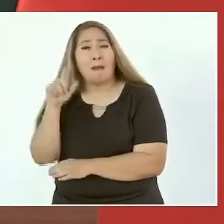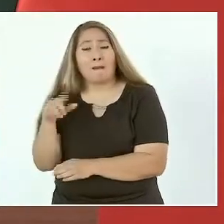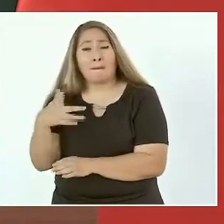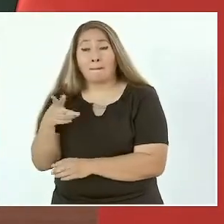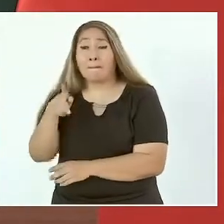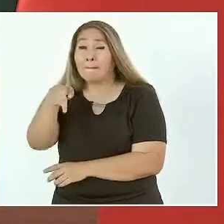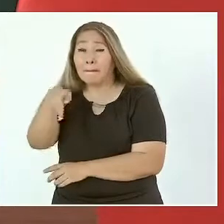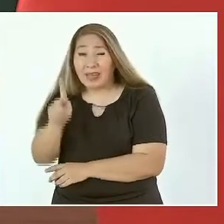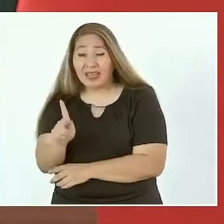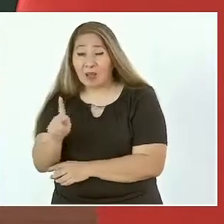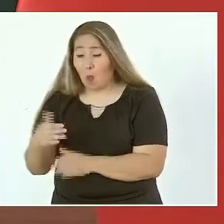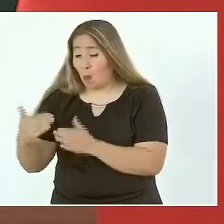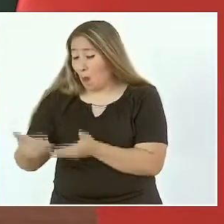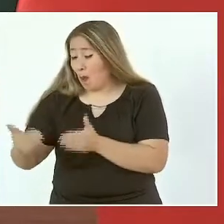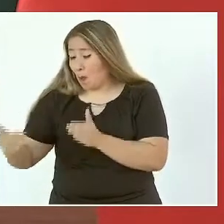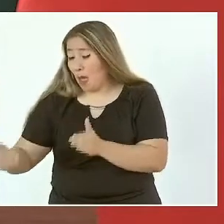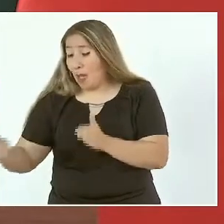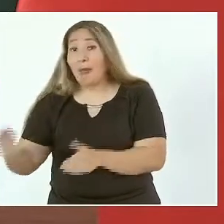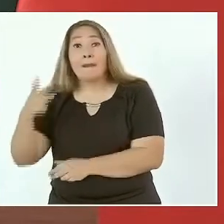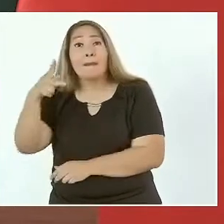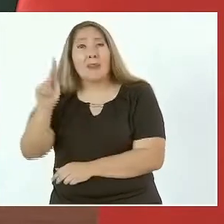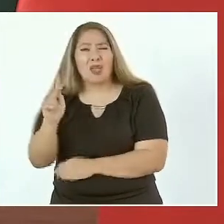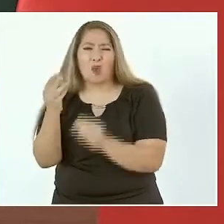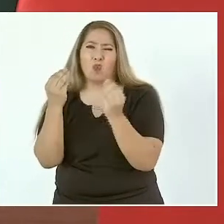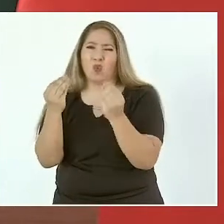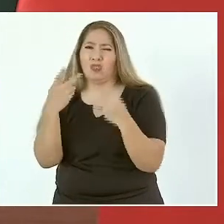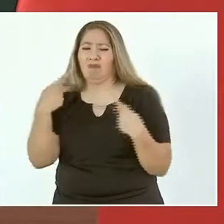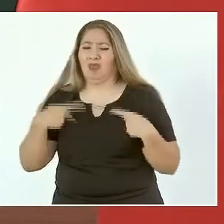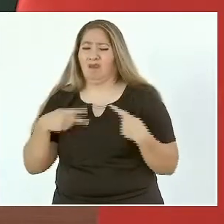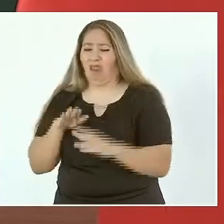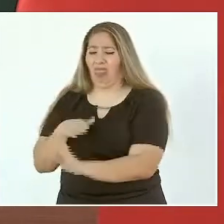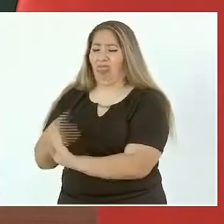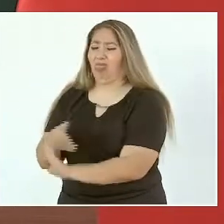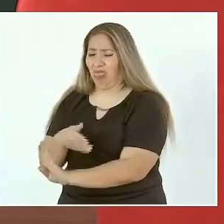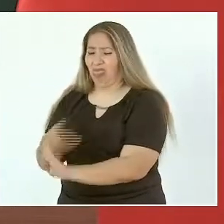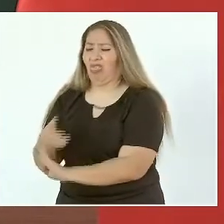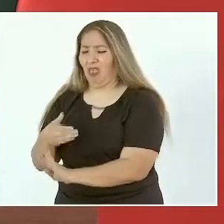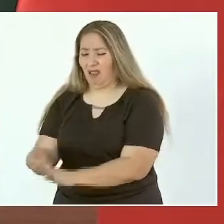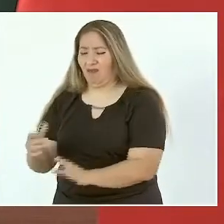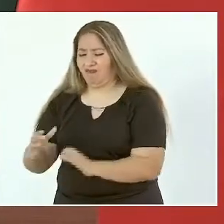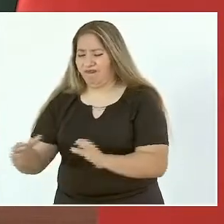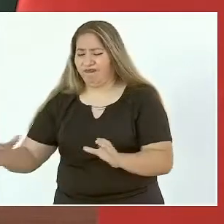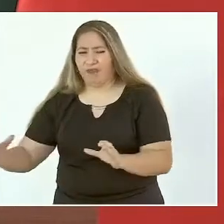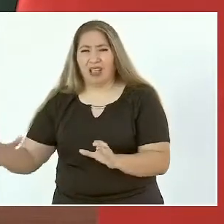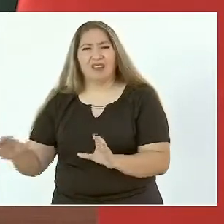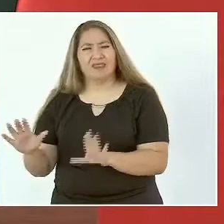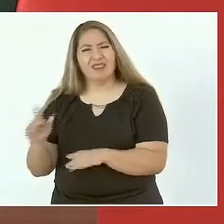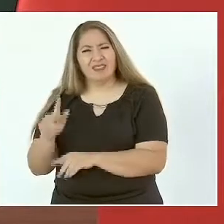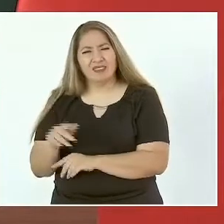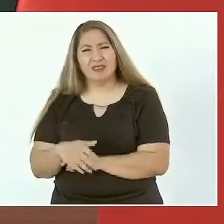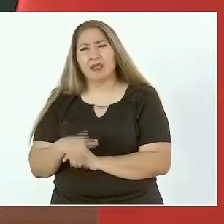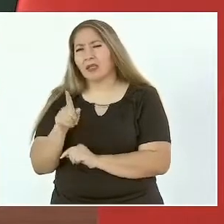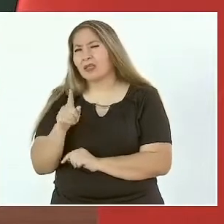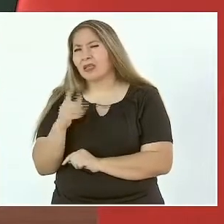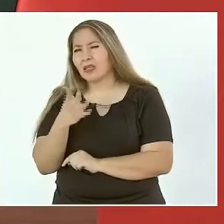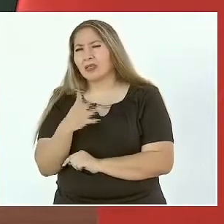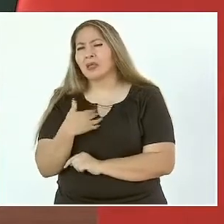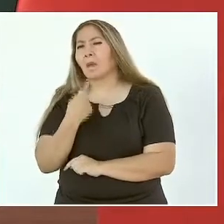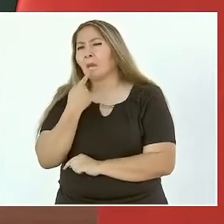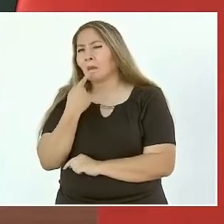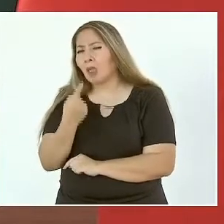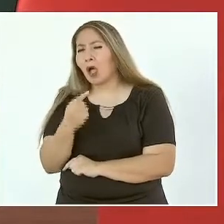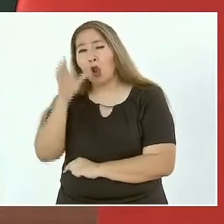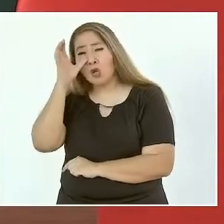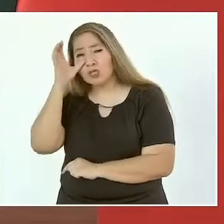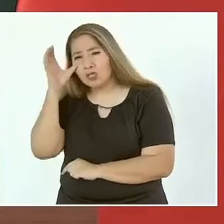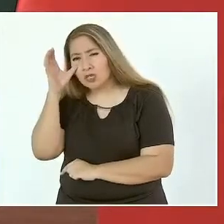sentimientos antichinos gestados desde su llegada les restaron la posibilidad de seguir creciendo y aportando al país. Bajo los argumentos de que los